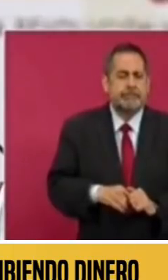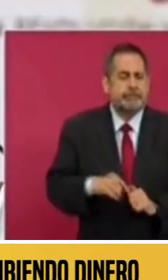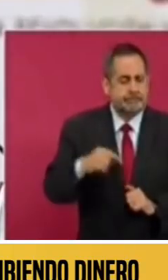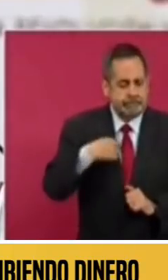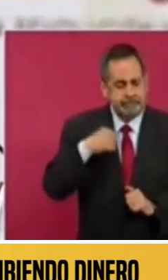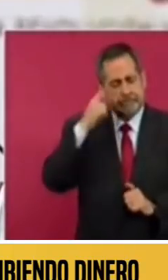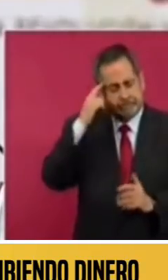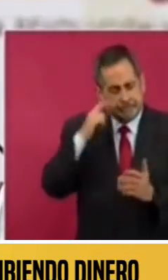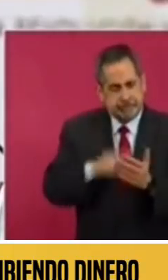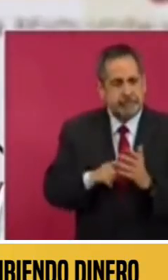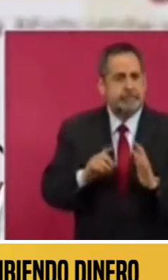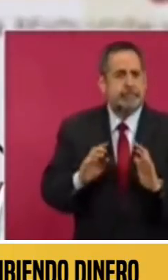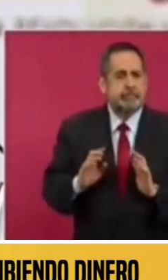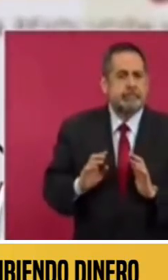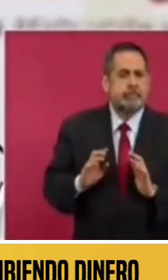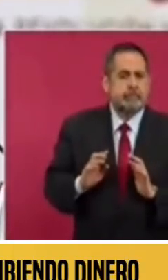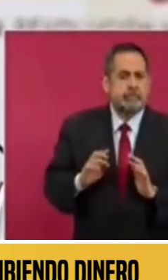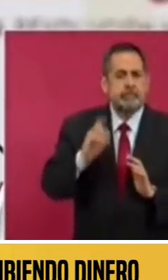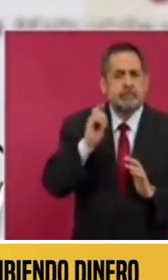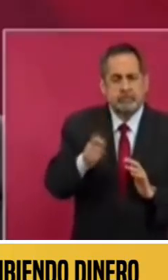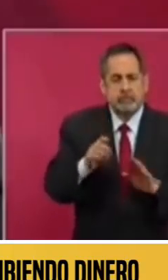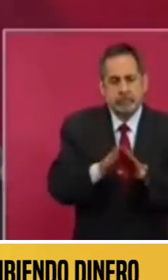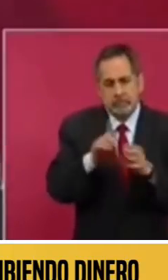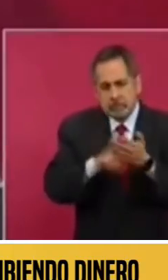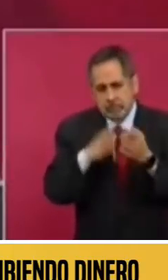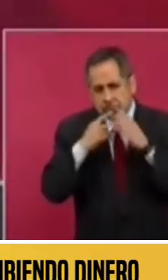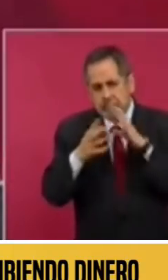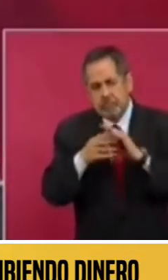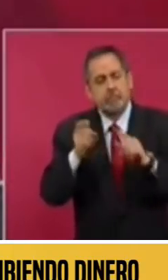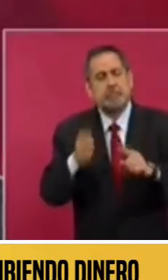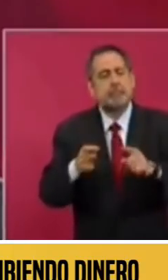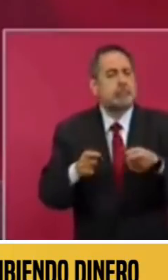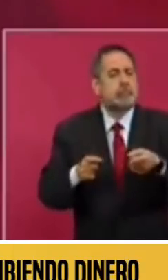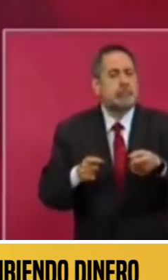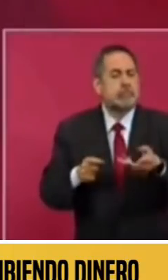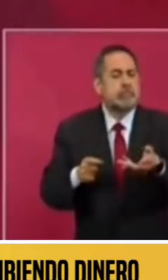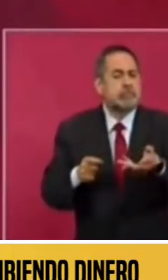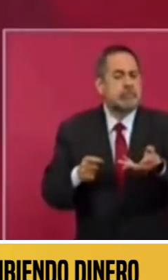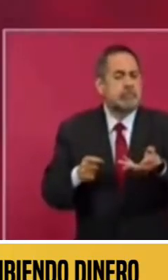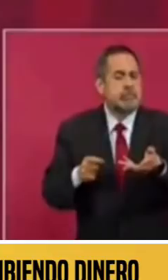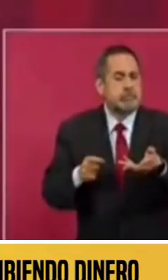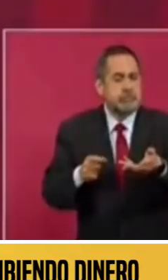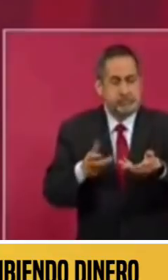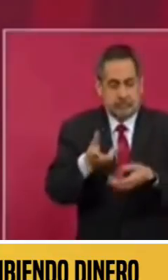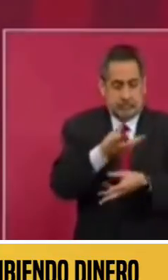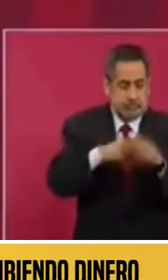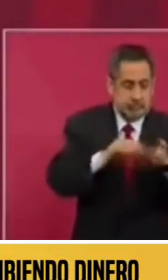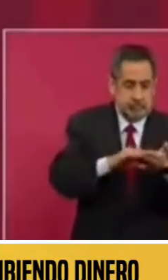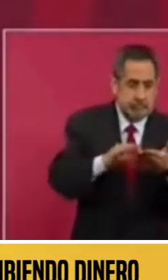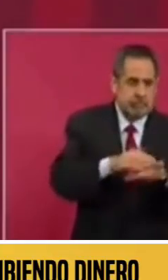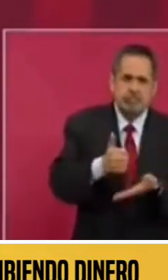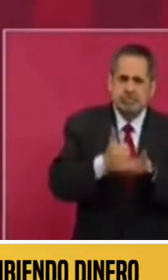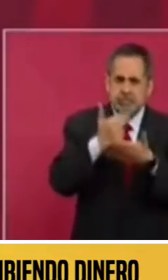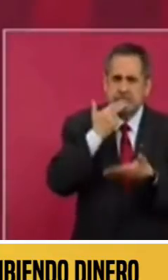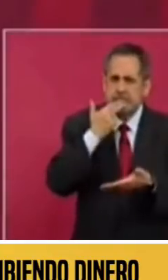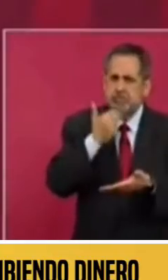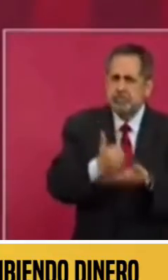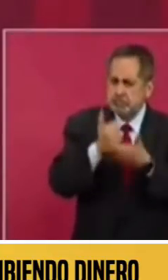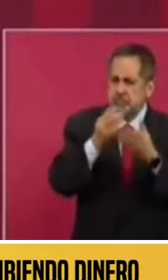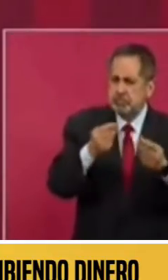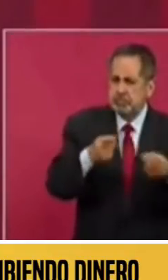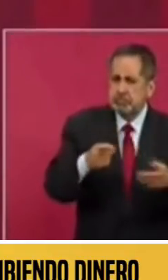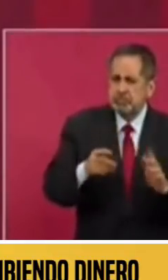yo sí creo que si hay de esta reparación del daño ayuda